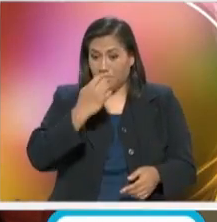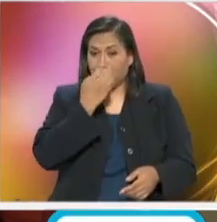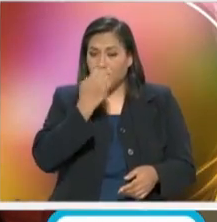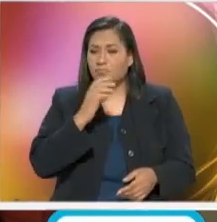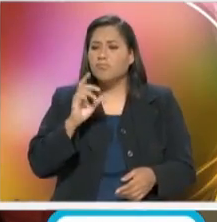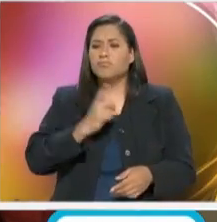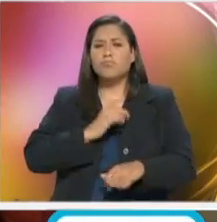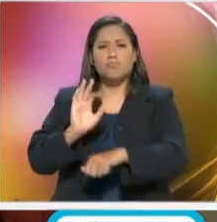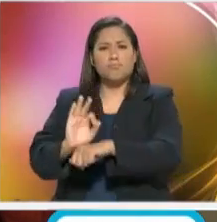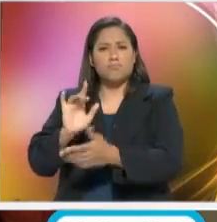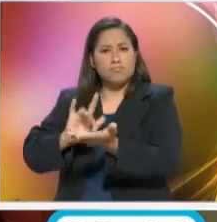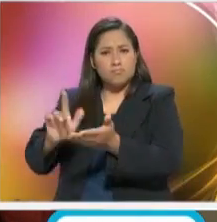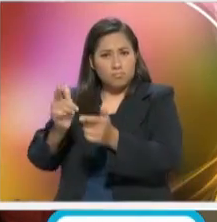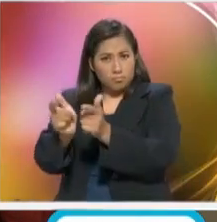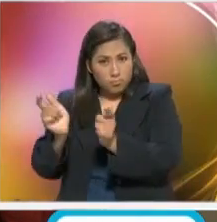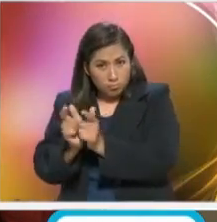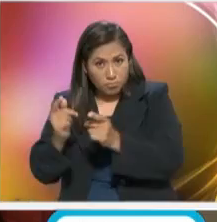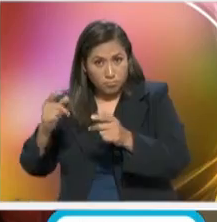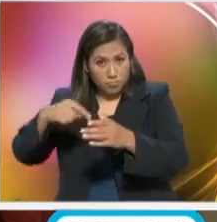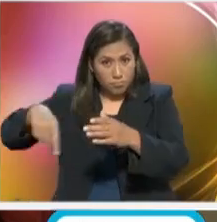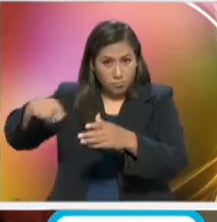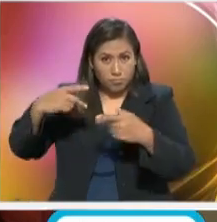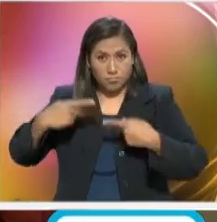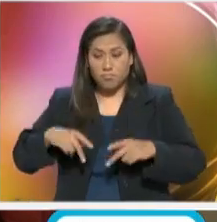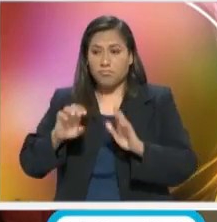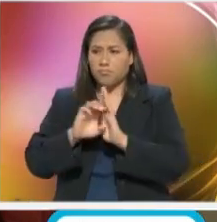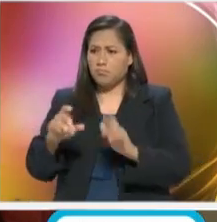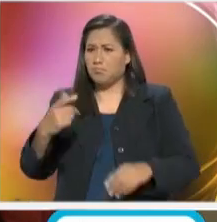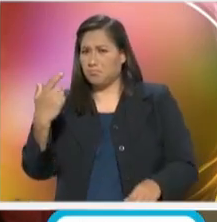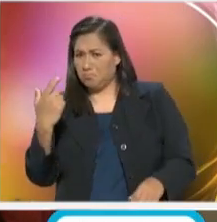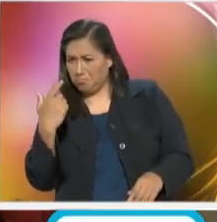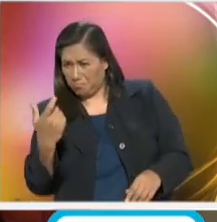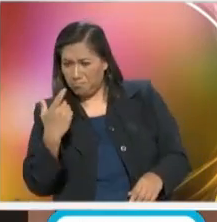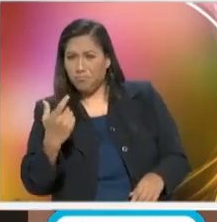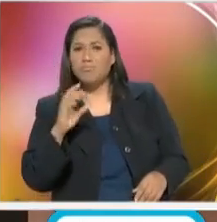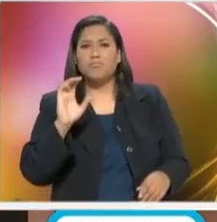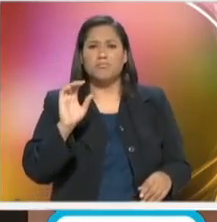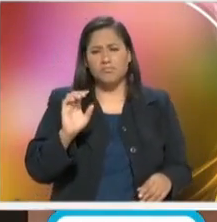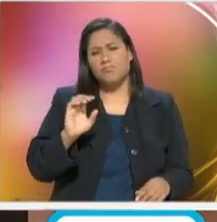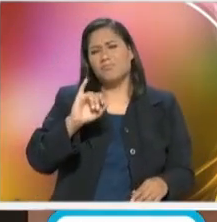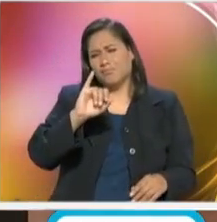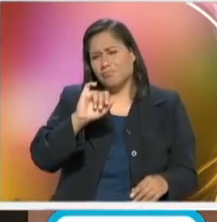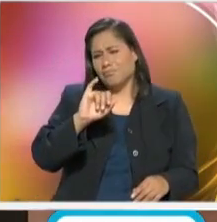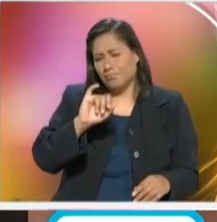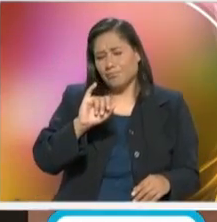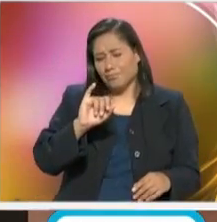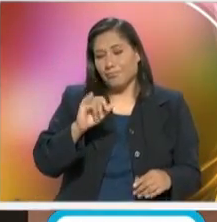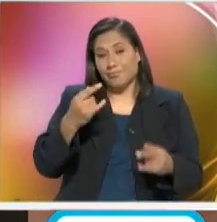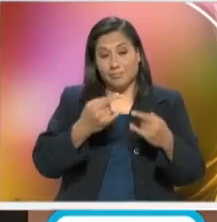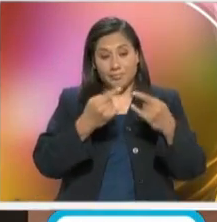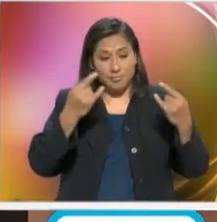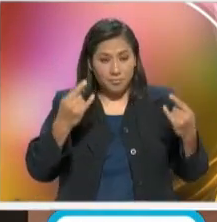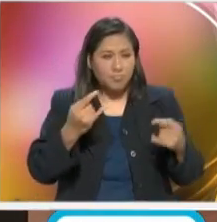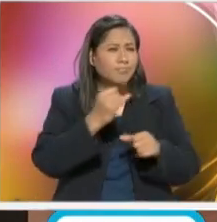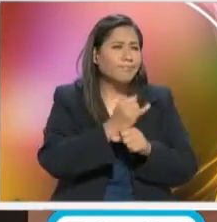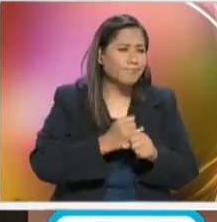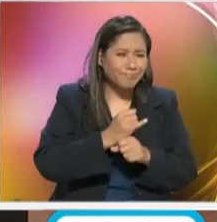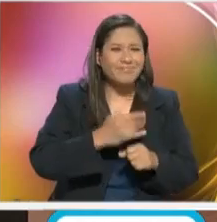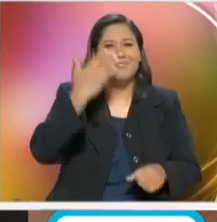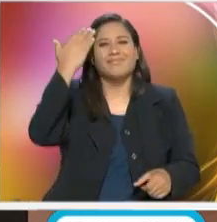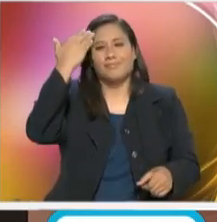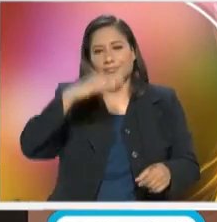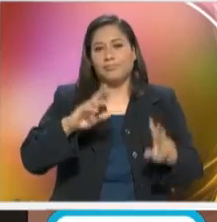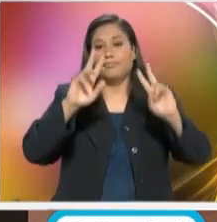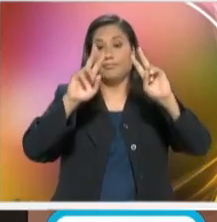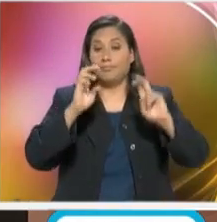para un grupo de personas? Sí, por ejemplo, para personas con recursos económicos. Exactamente. ¿O? Sí, digo, históricamente sabemos que el tema